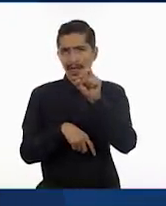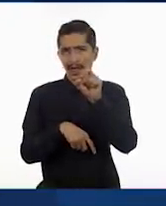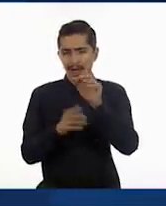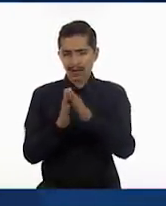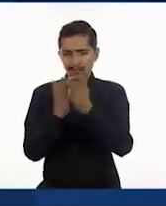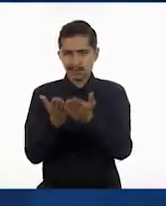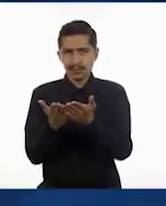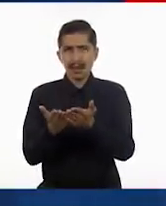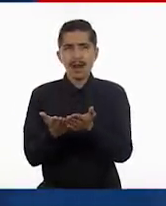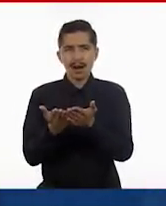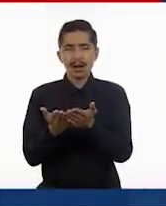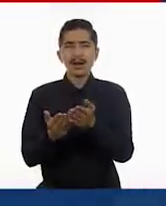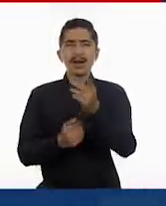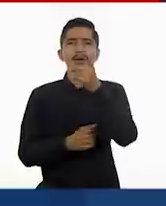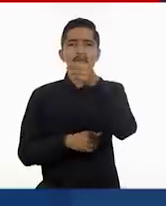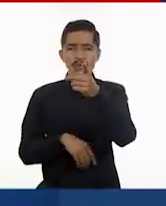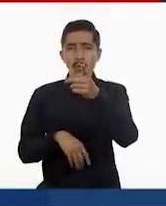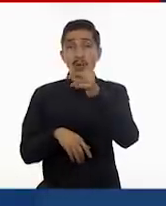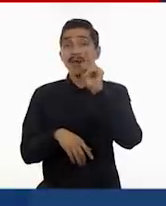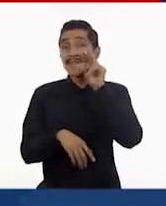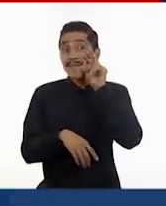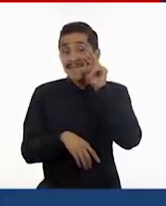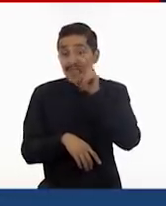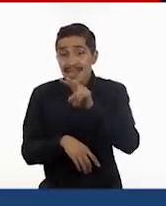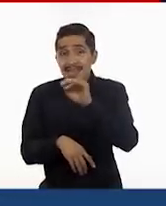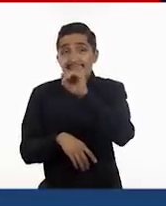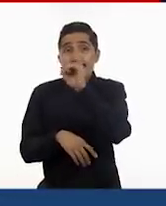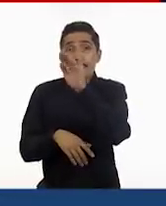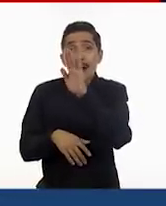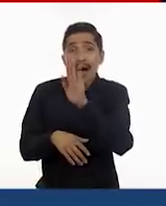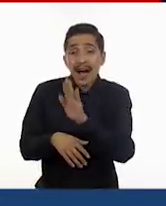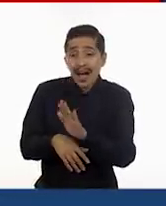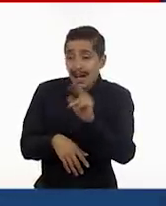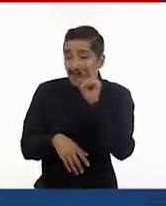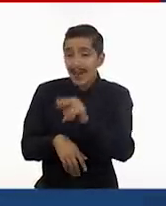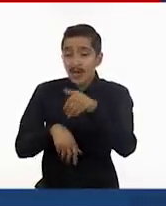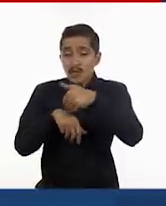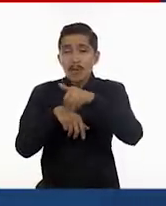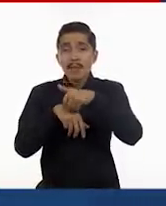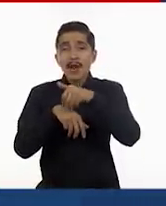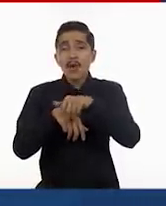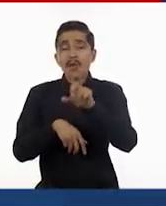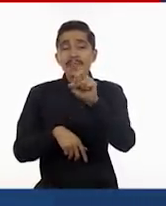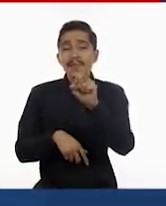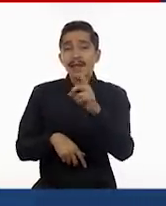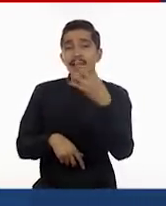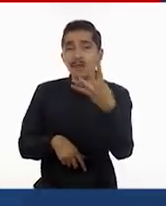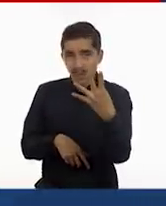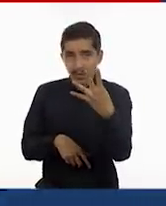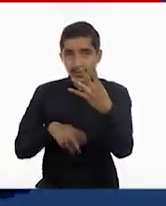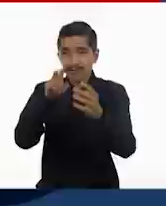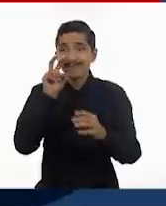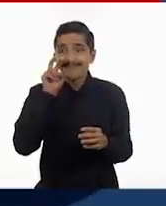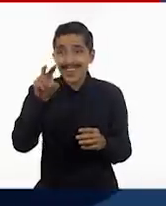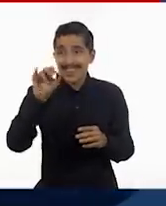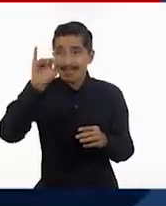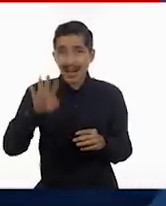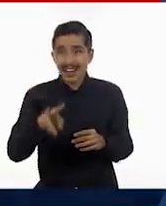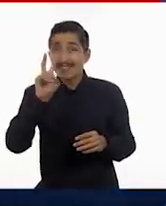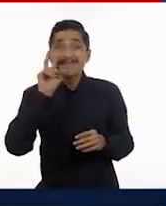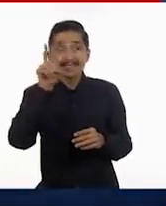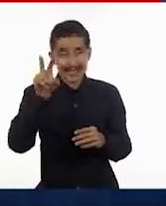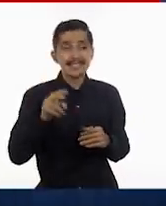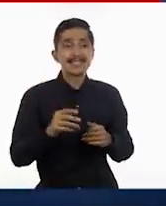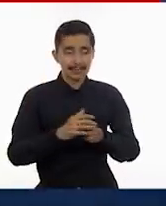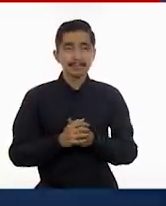pero quiero que nos vayamos a las imágenes que están en la página 34. Perfecto. Muy